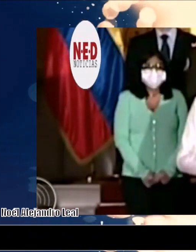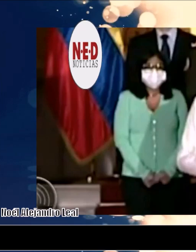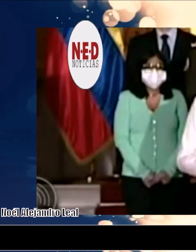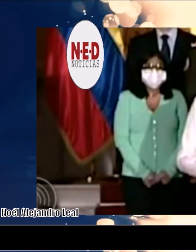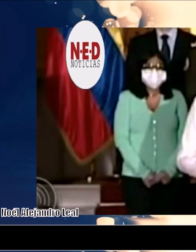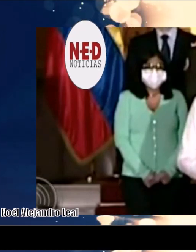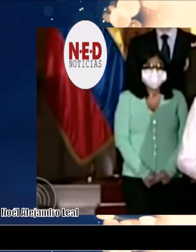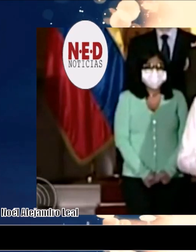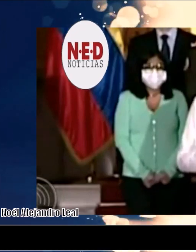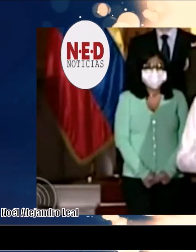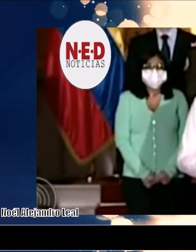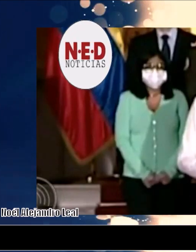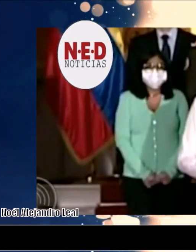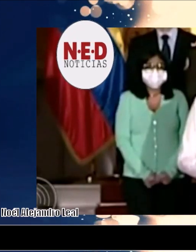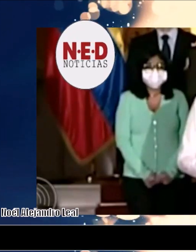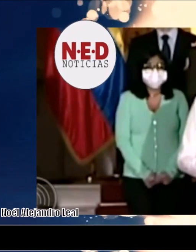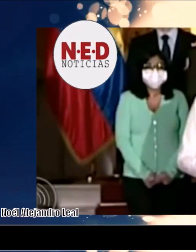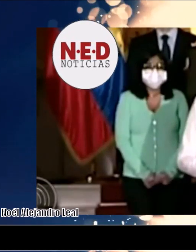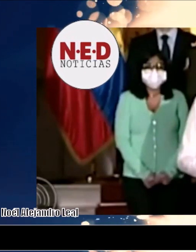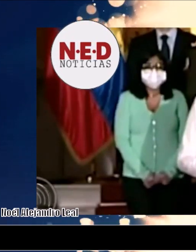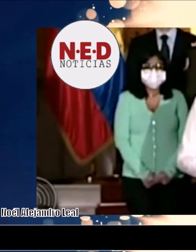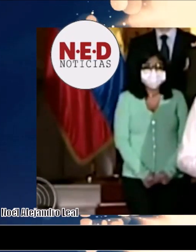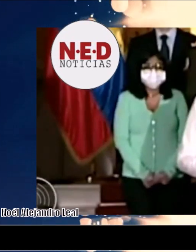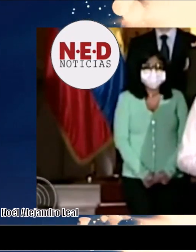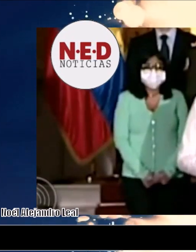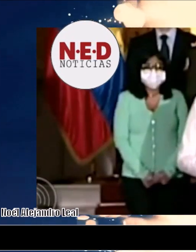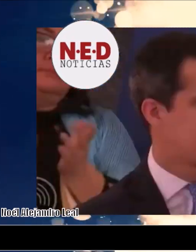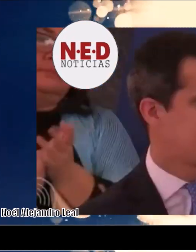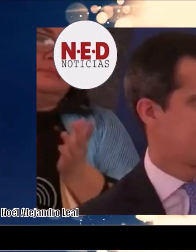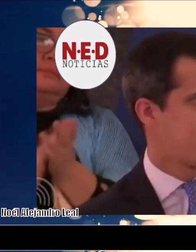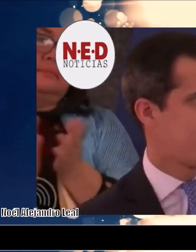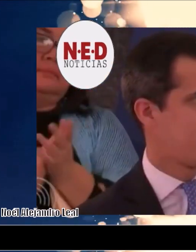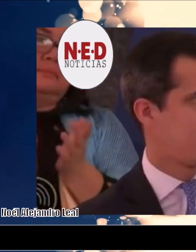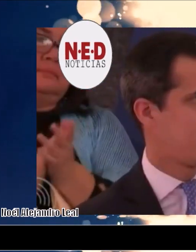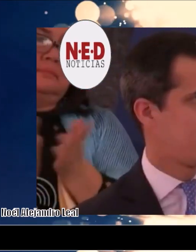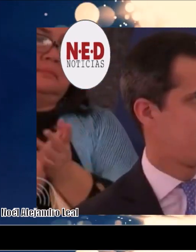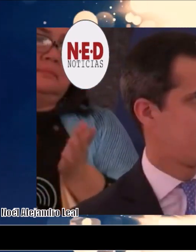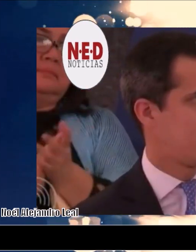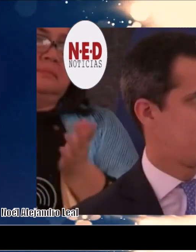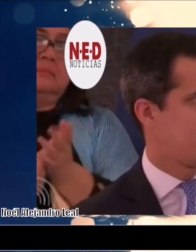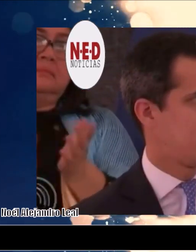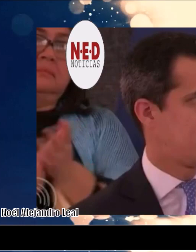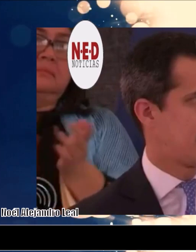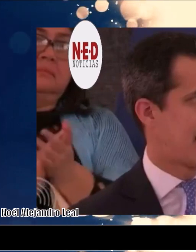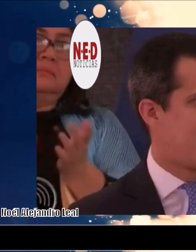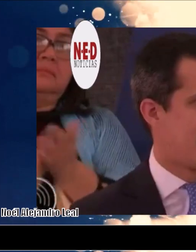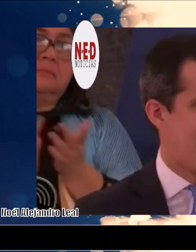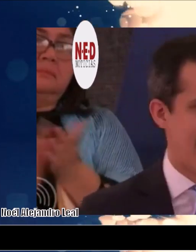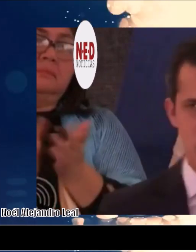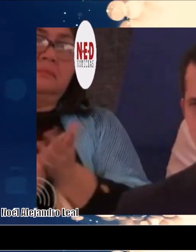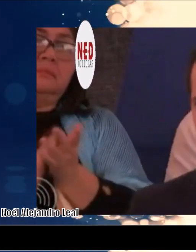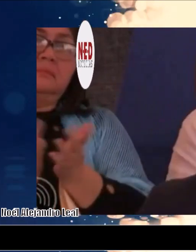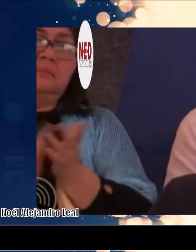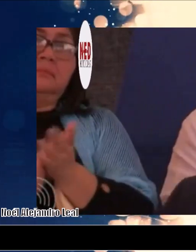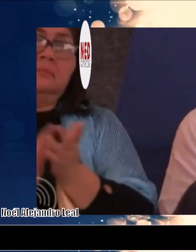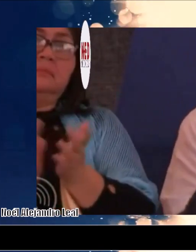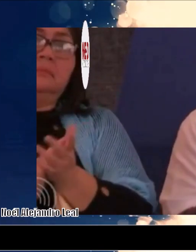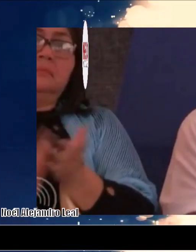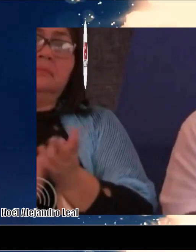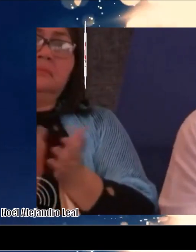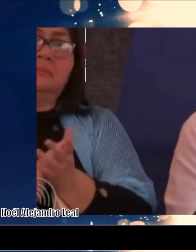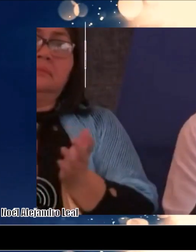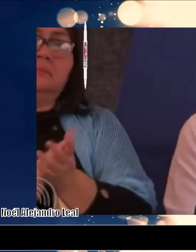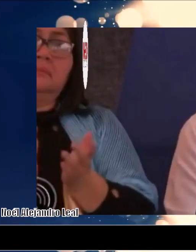control de esa Asamblea Nacional es que no solo sean elecciones de la Asamblea Nacional, sino unas elecciones nuevas donde Maduro sea candidato